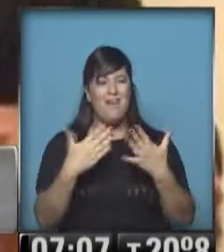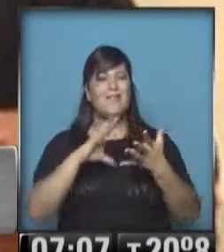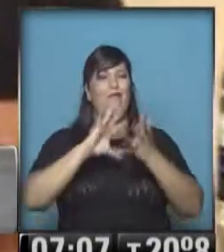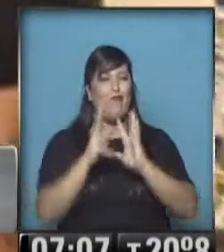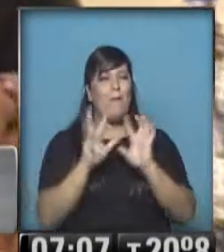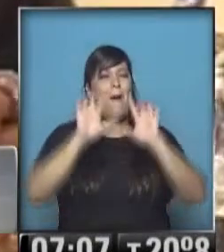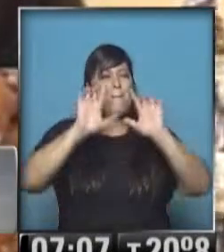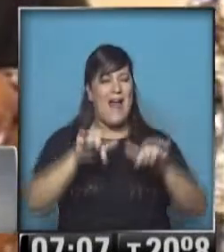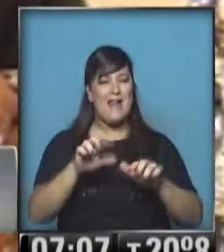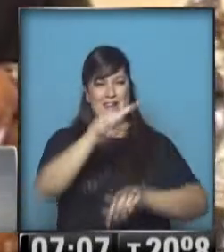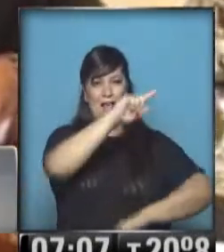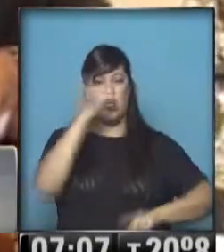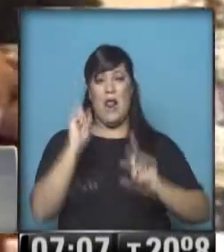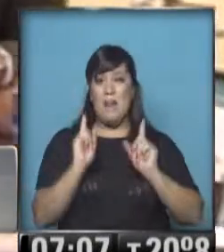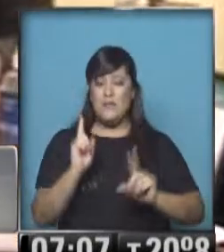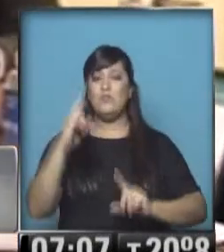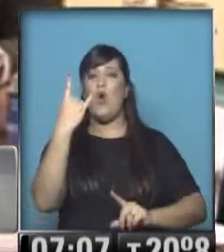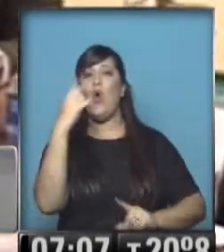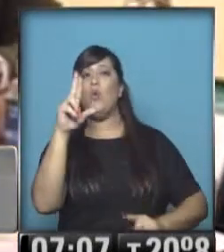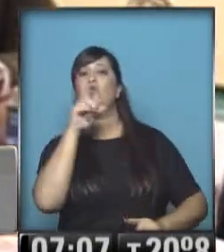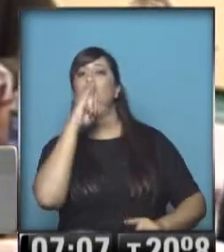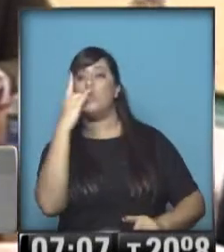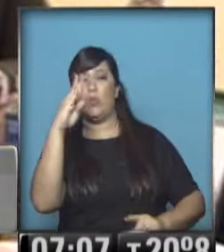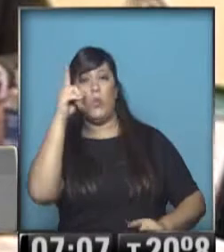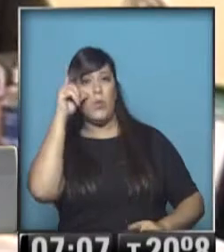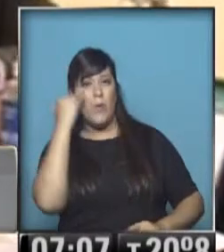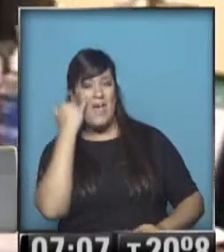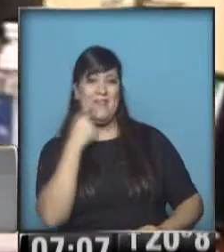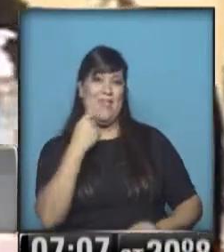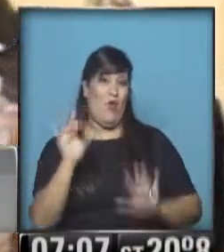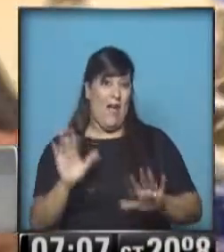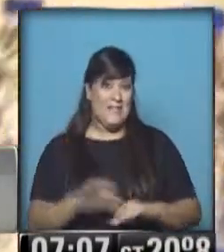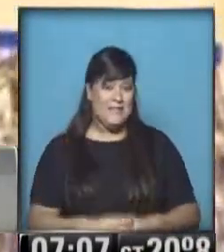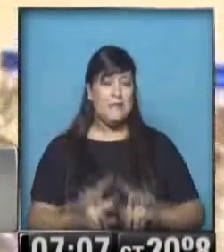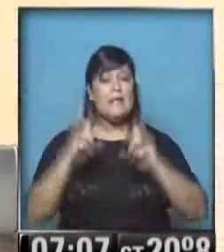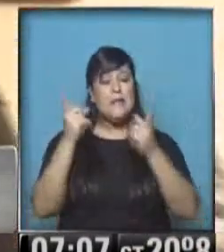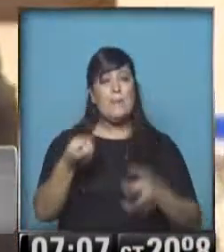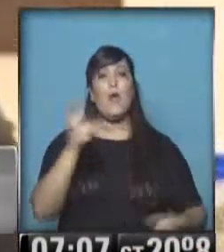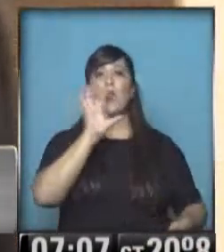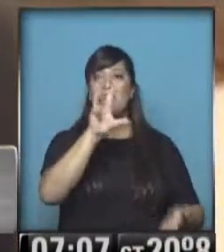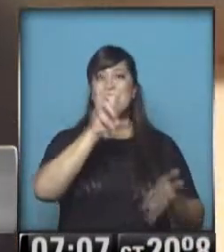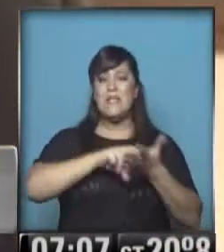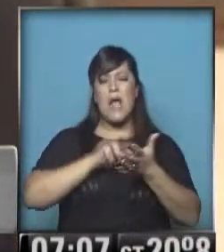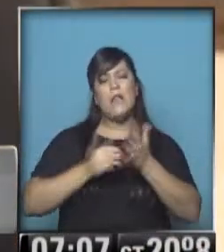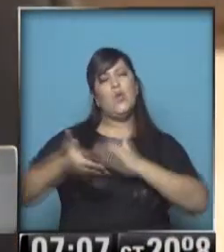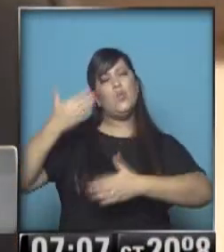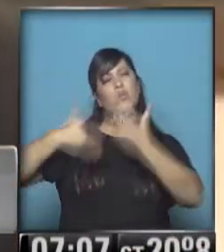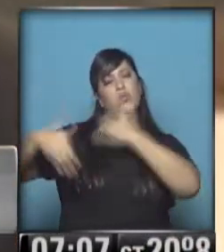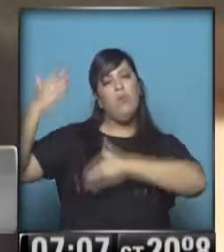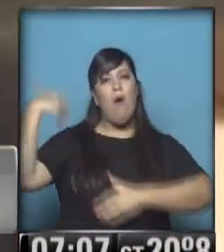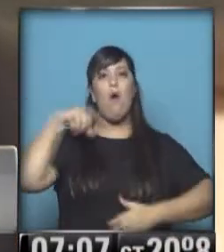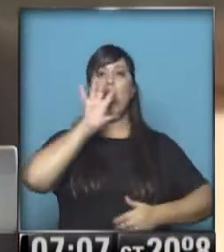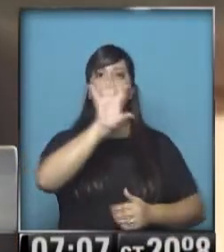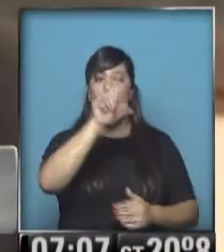proyecto nacional. Así lo dijo Urtubey después de ganar las primarias el domingo. Recordemos que Salta fue históricamente una provincia